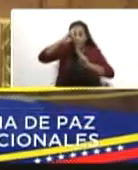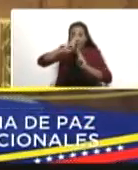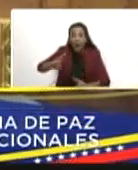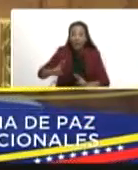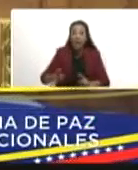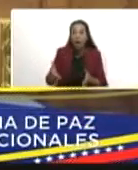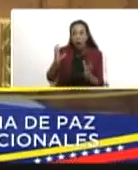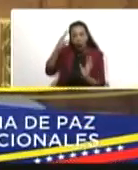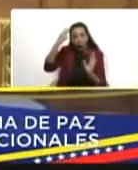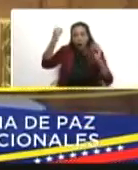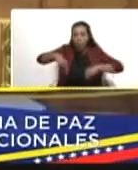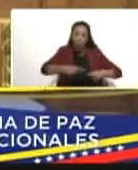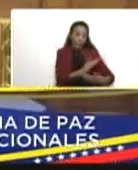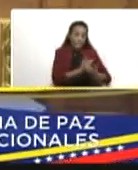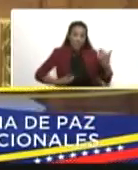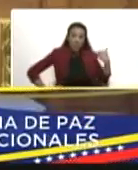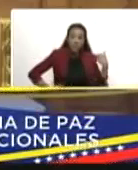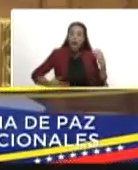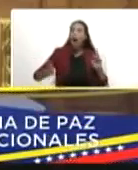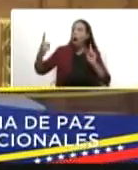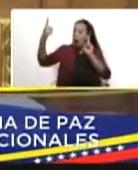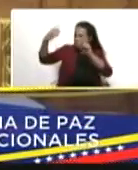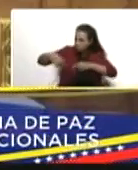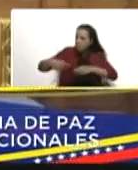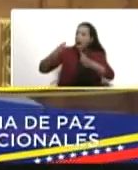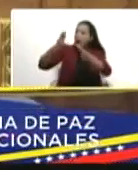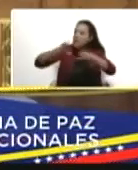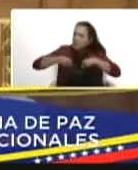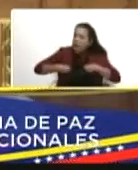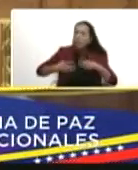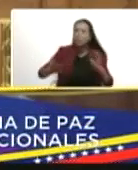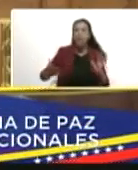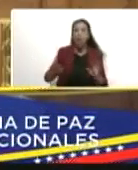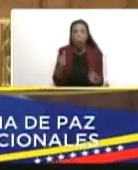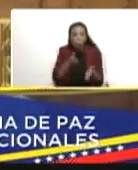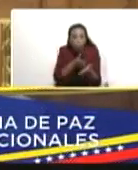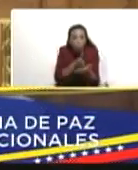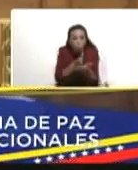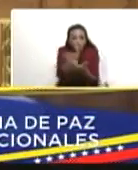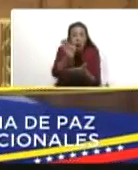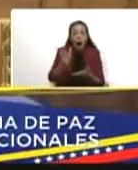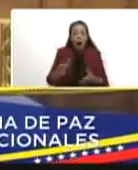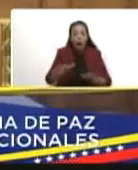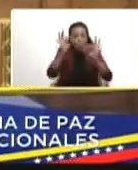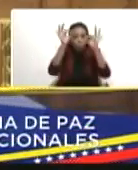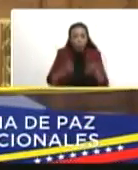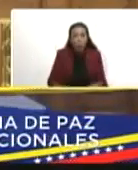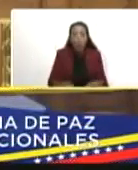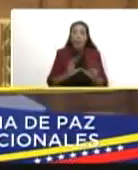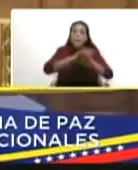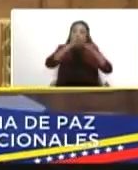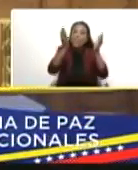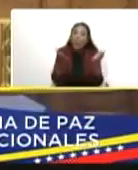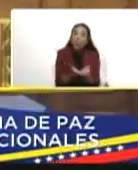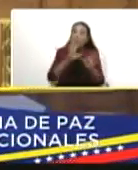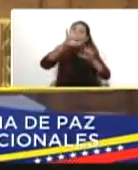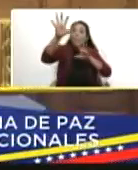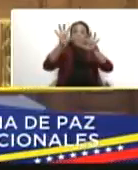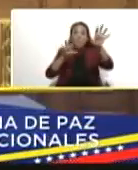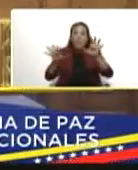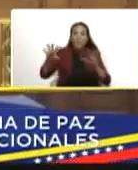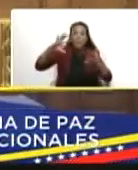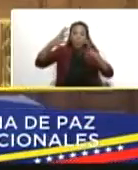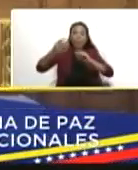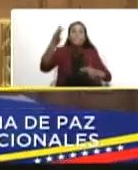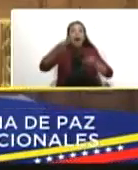el reconocimiento al autodeterminación de los pueblos y cu nos conduzcan a la consolación de un mundo multipolar